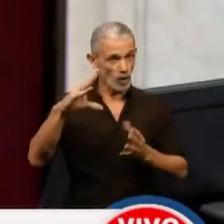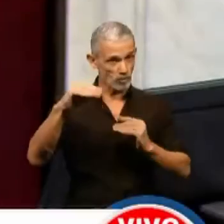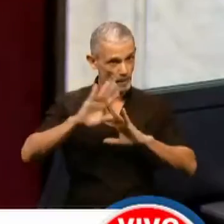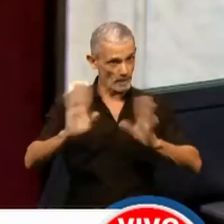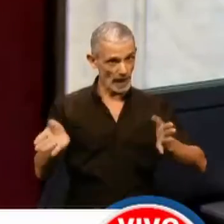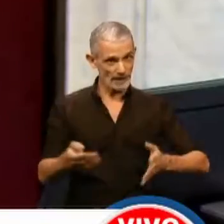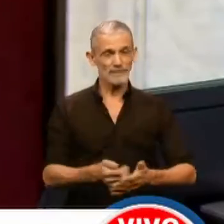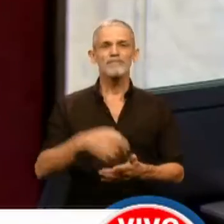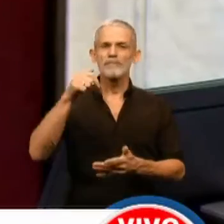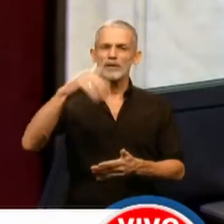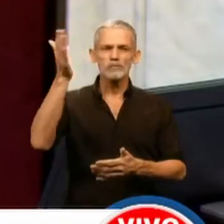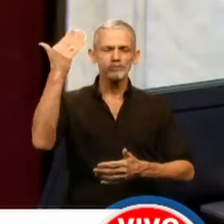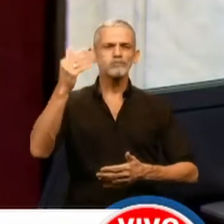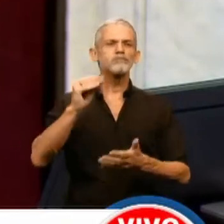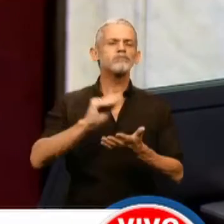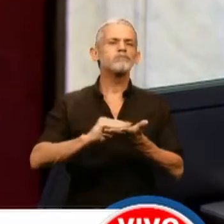En uso de la palabra,